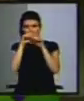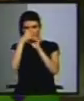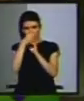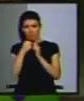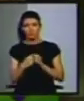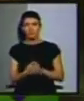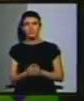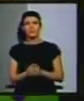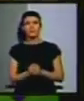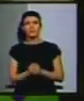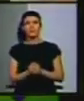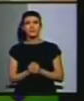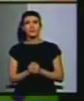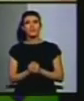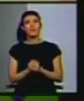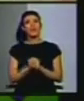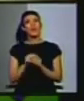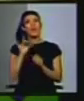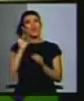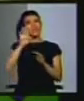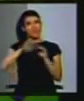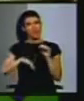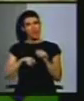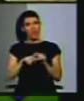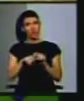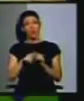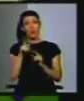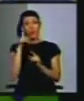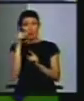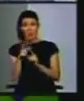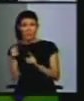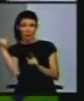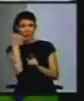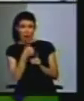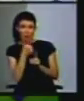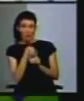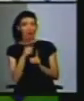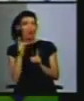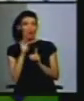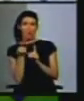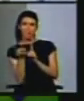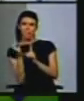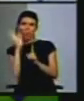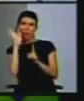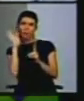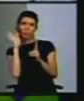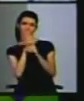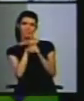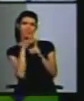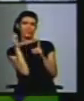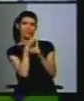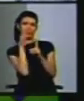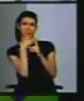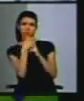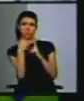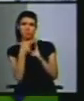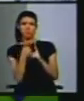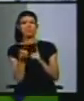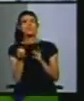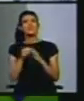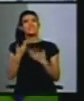nariz. Es un menor de edad que está siendo golpeado no por uno, por cuatro personas. Además, él ya tiene un